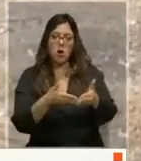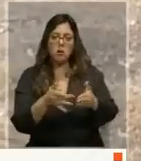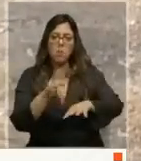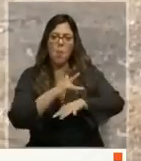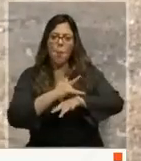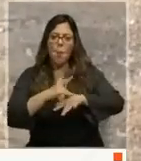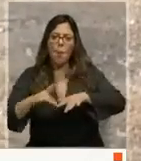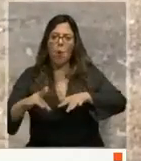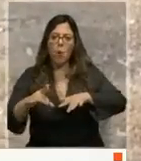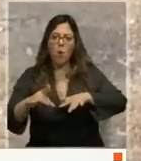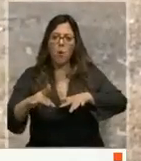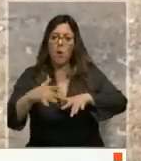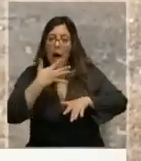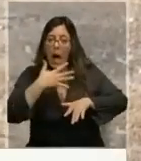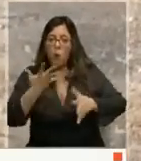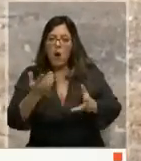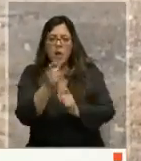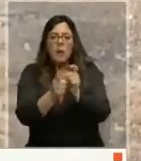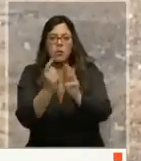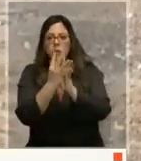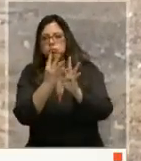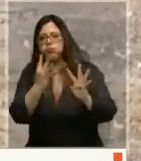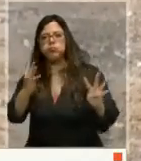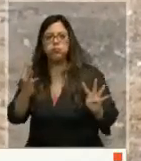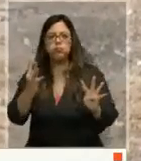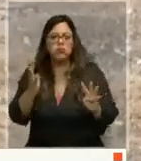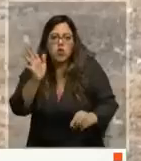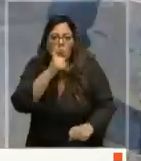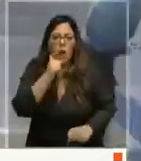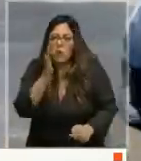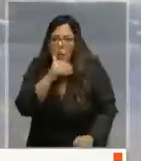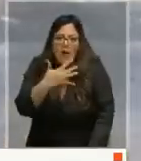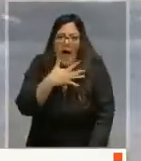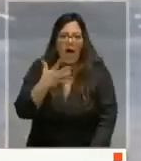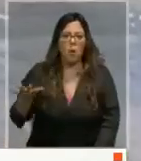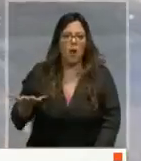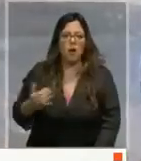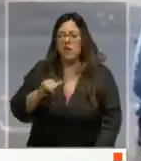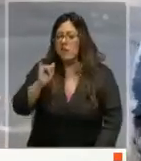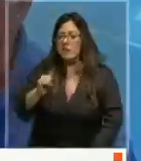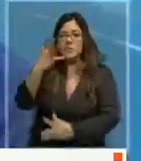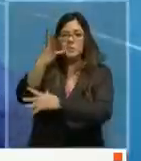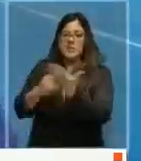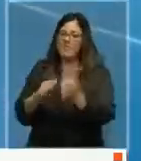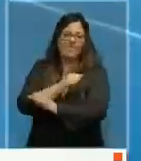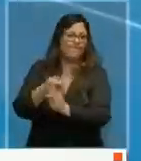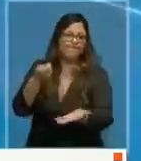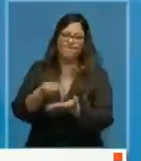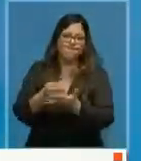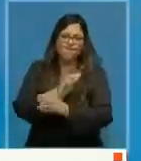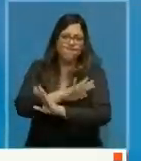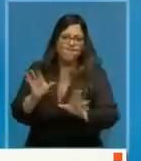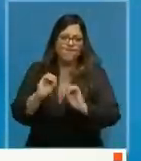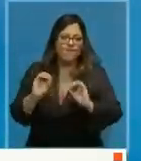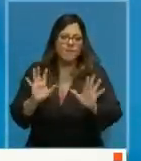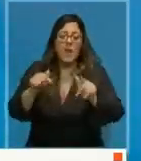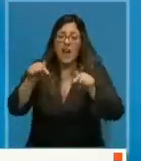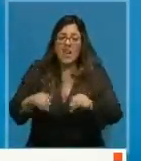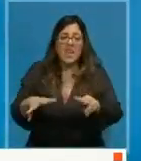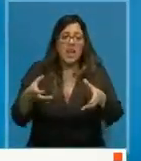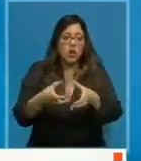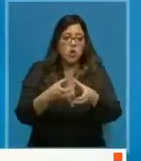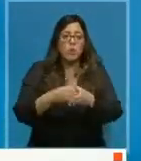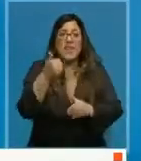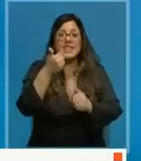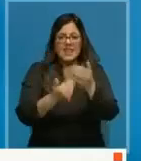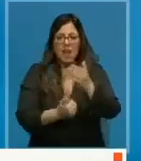tanque y la gente hace fila en vano, no, nunca llega el agua. Sí, se acabó, no alcanzamos. Nosotros acá en el grupo está desde las 6 de la